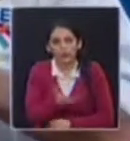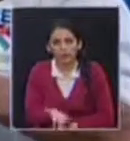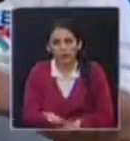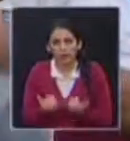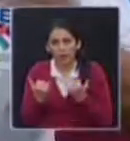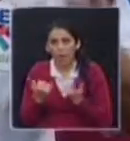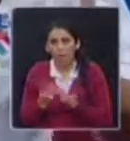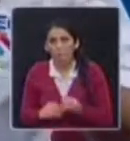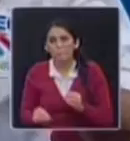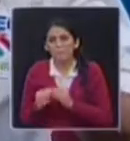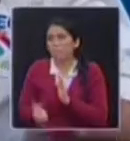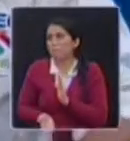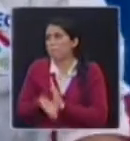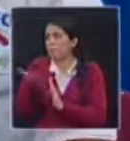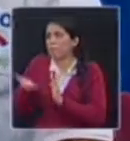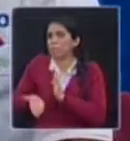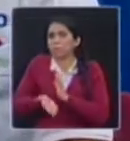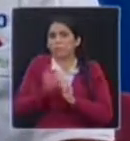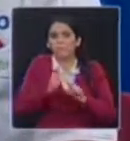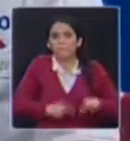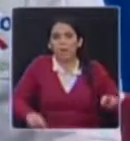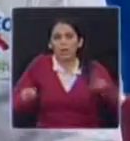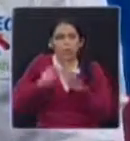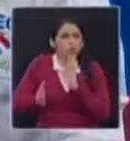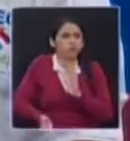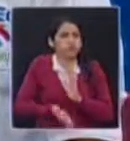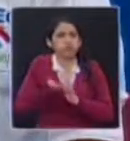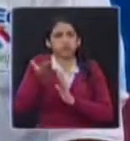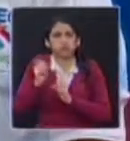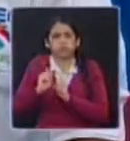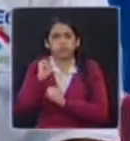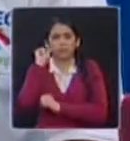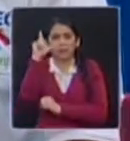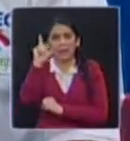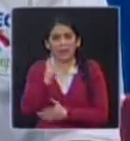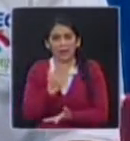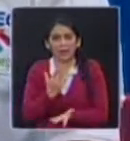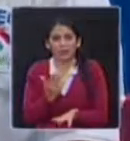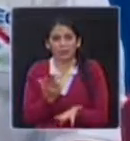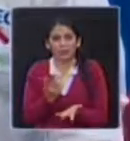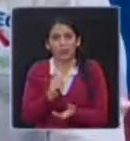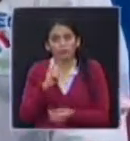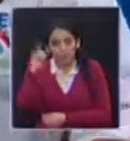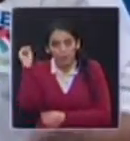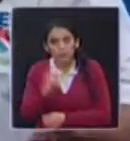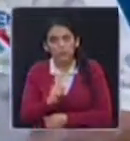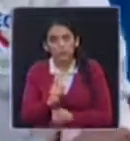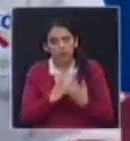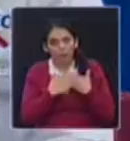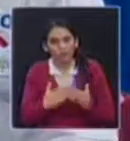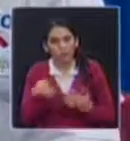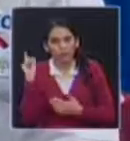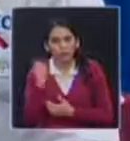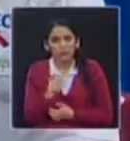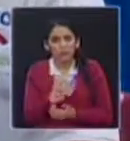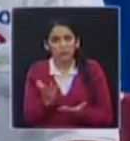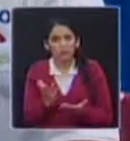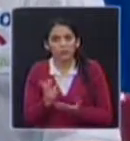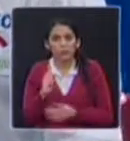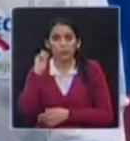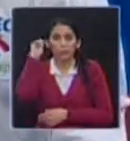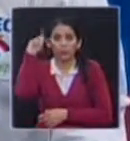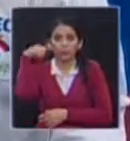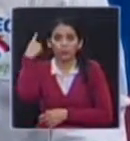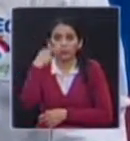así todos los productos, los artículos de primera necesidad, que desafortunadamente quienes son parte del gobierno dicen